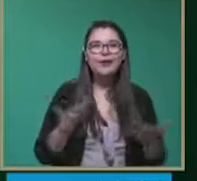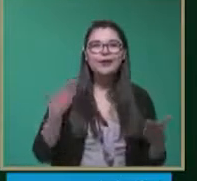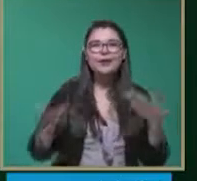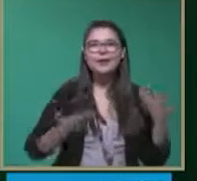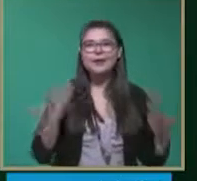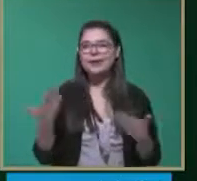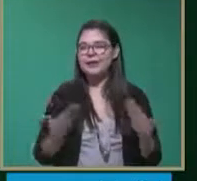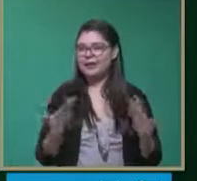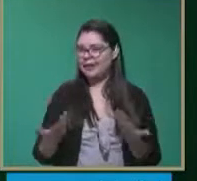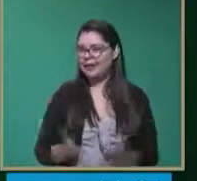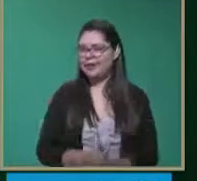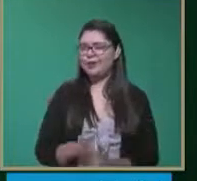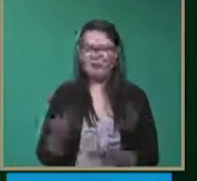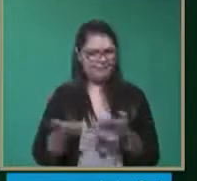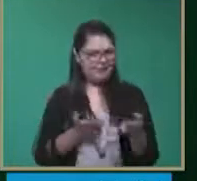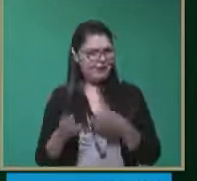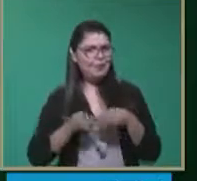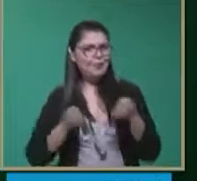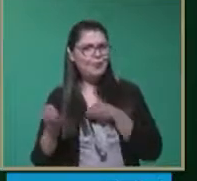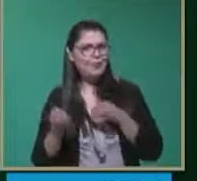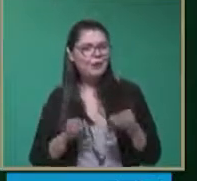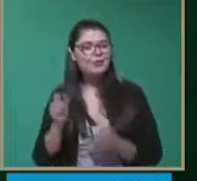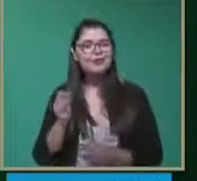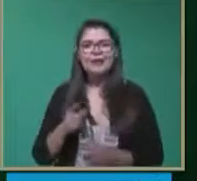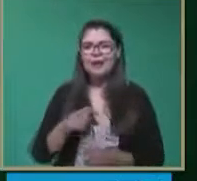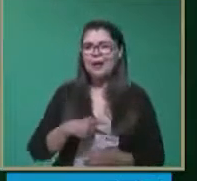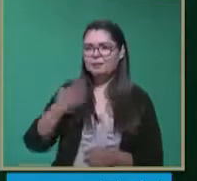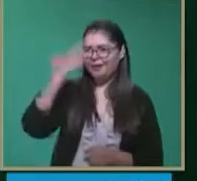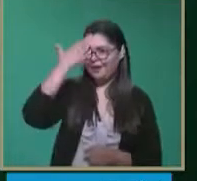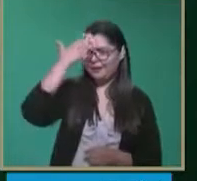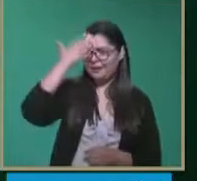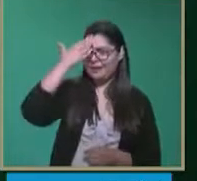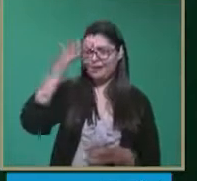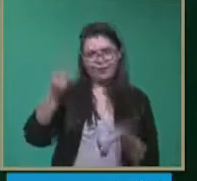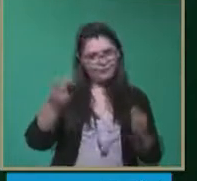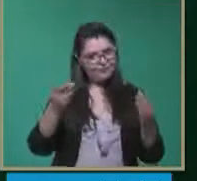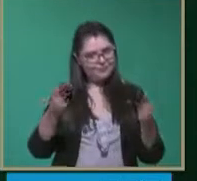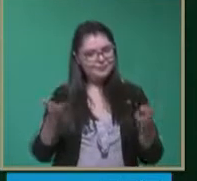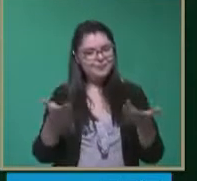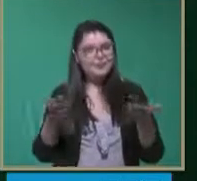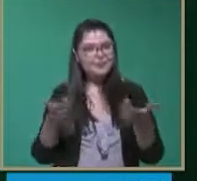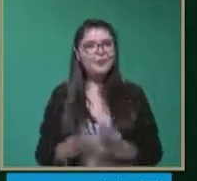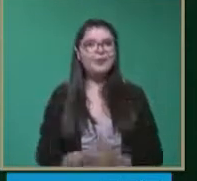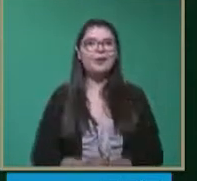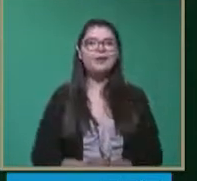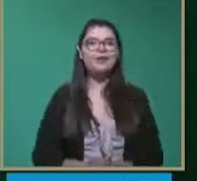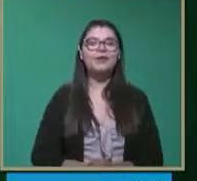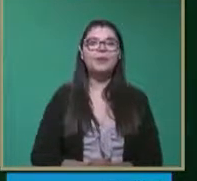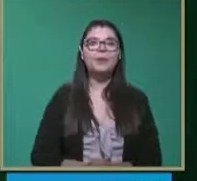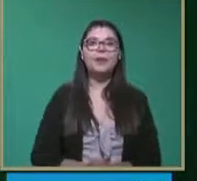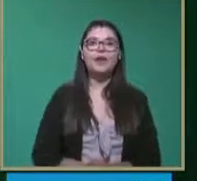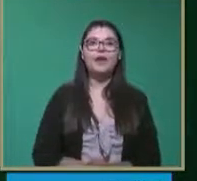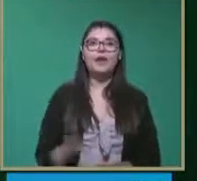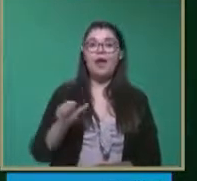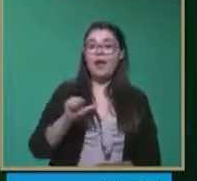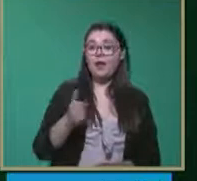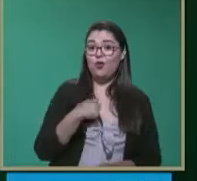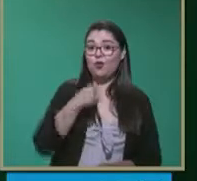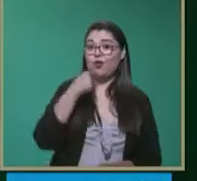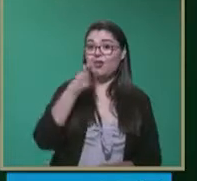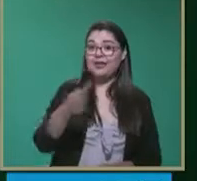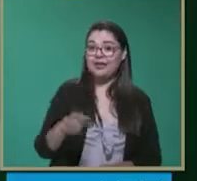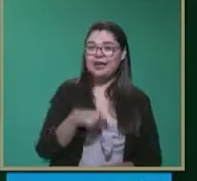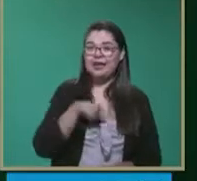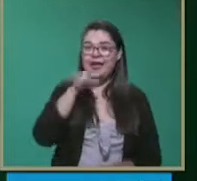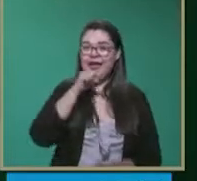lo dijo, pues desarrollar nuestra mente también. Pero hay otro juego tradicional que se llama la gallinita ciega.